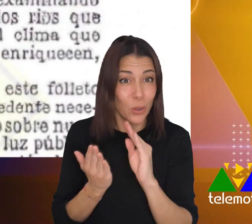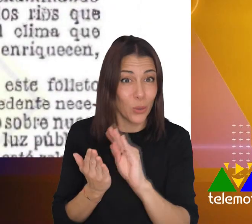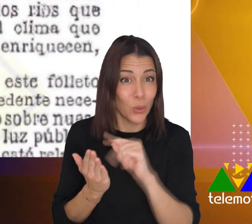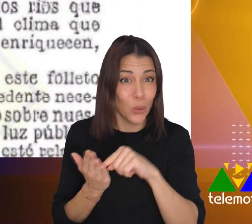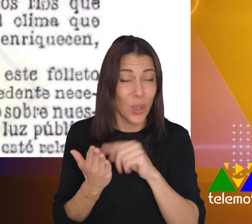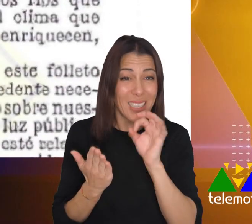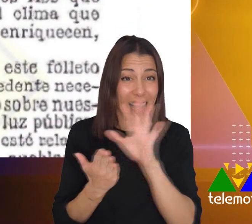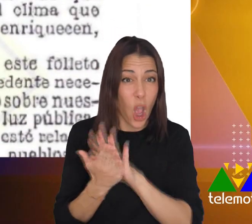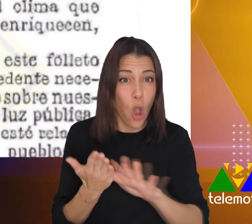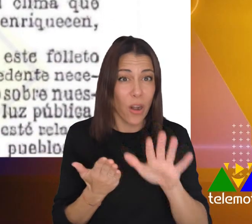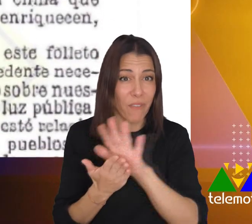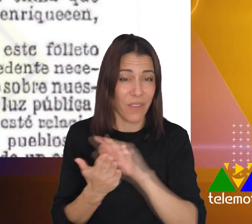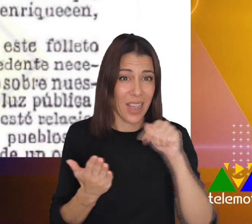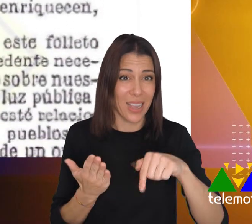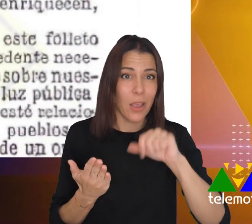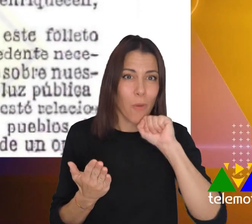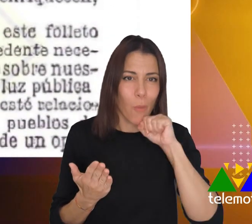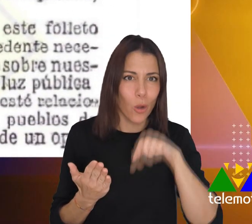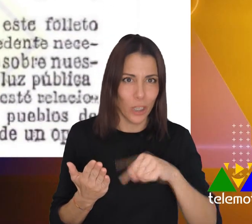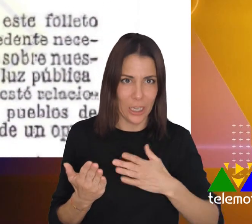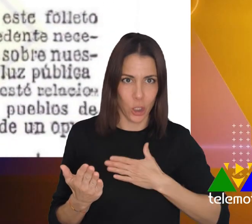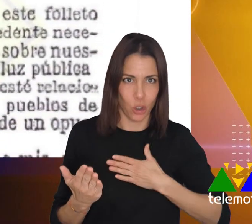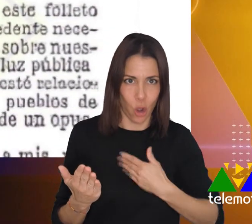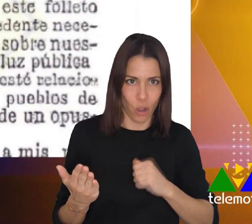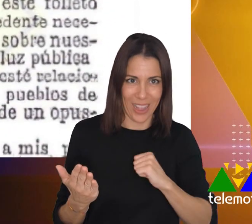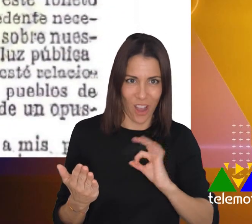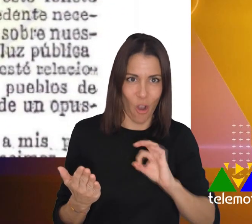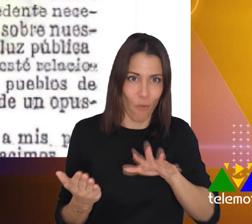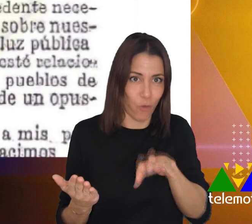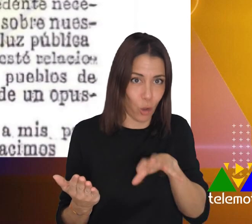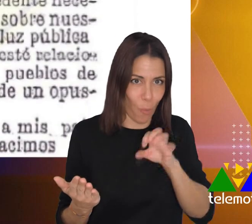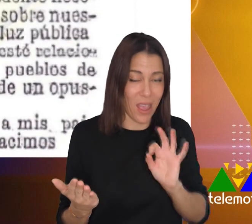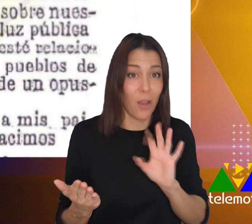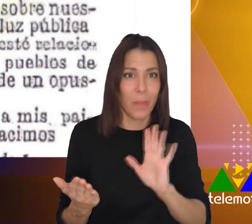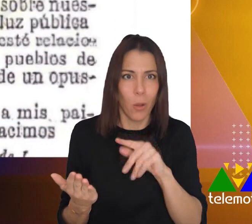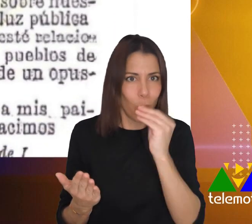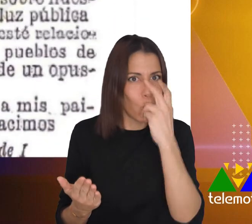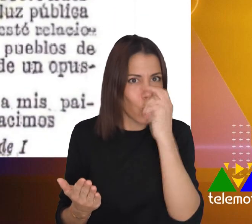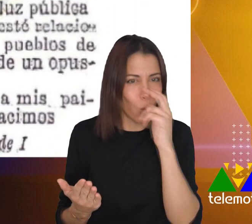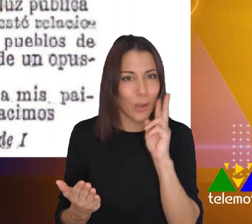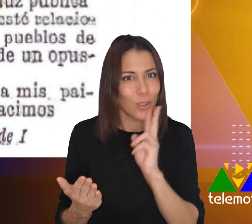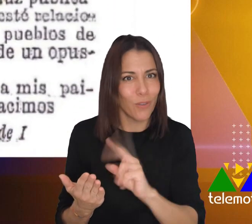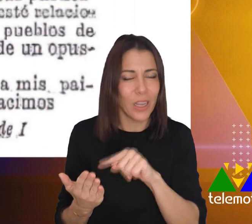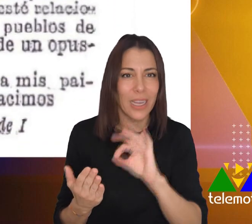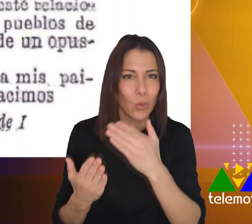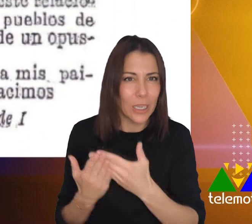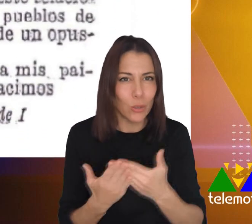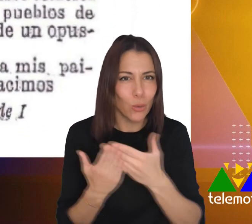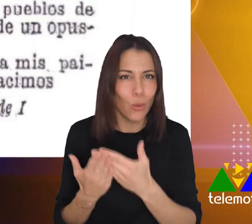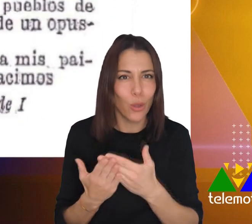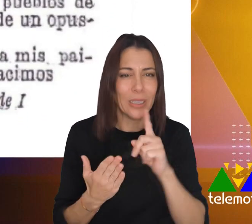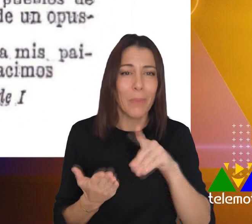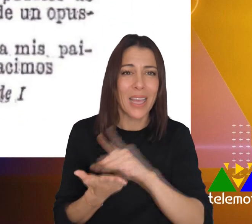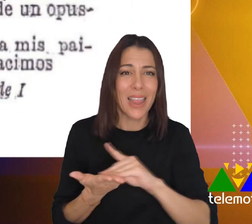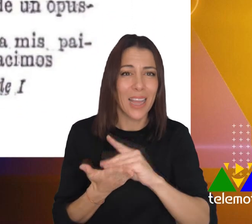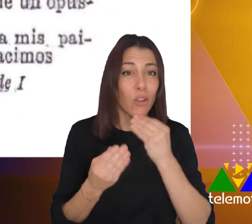la geografía de Motril, que yo lo tengo fotocopiado, pues es muy curioso de verlo, un estudio y datos